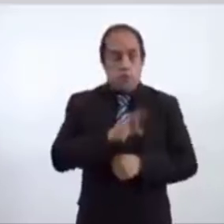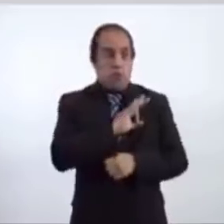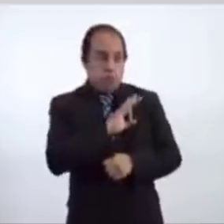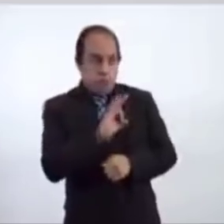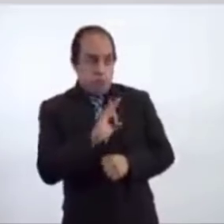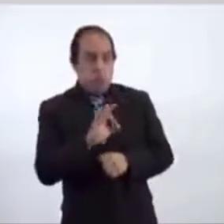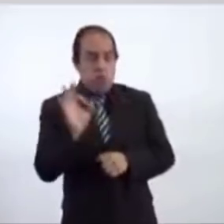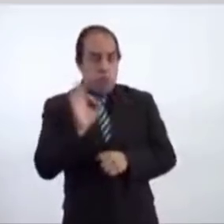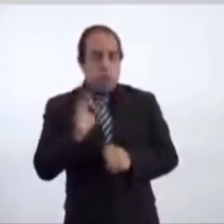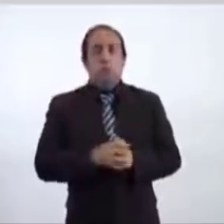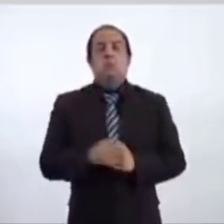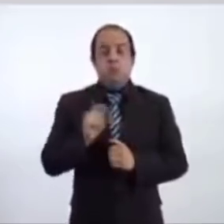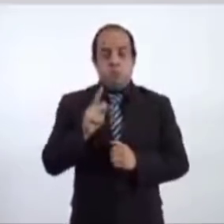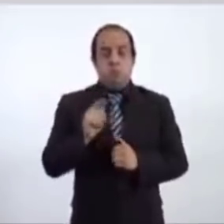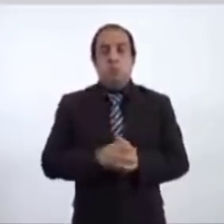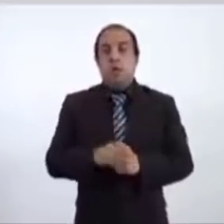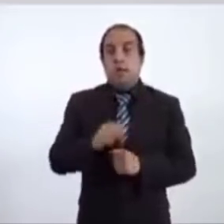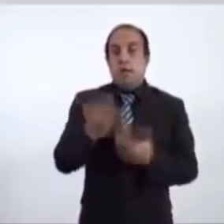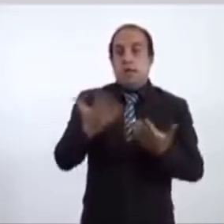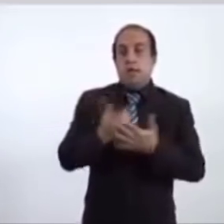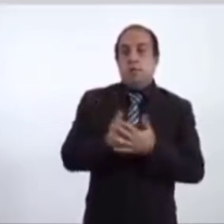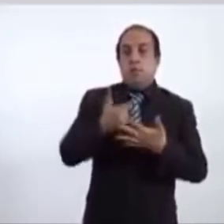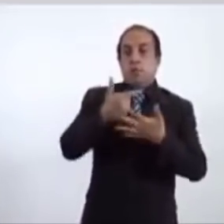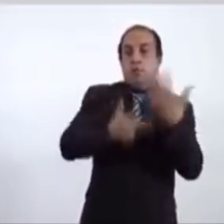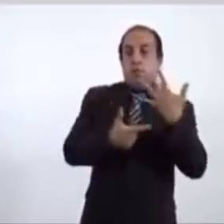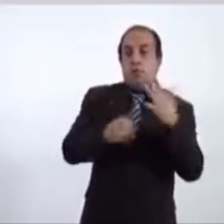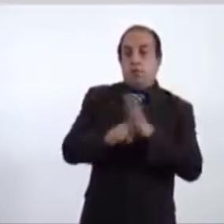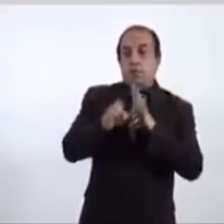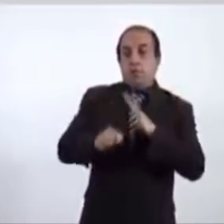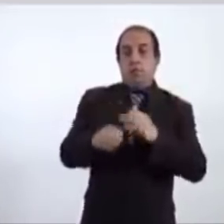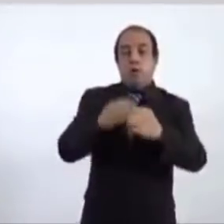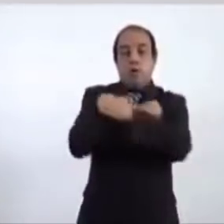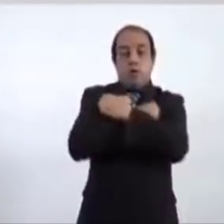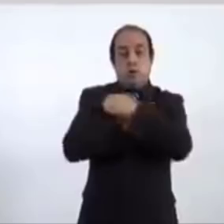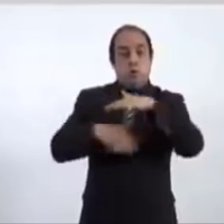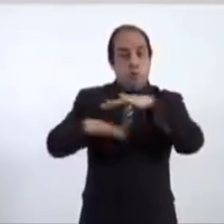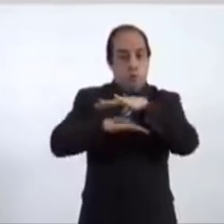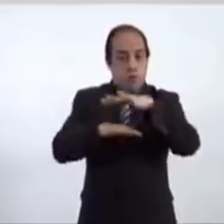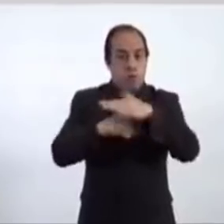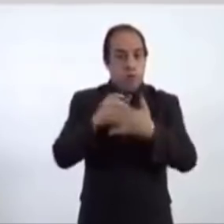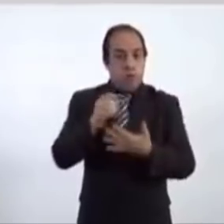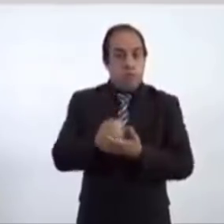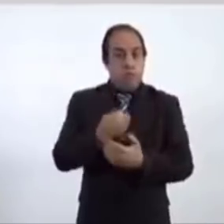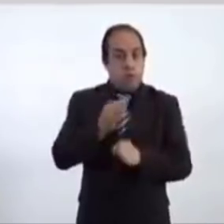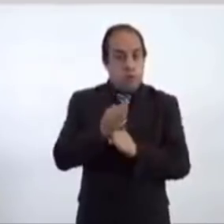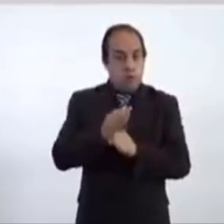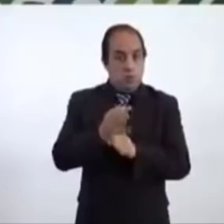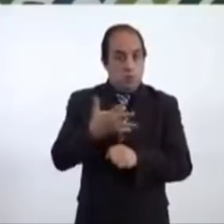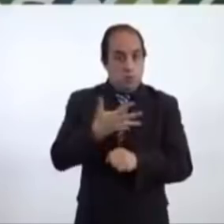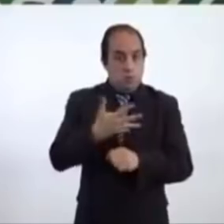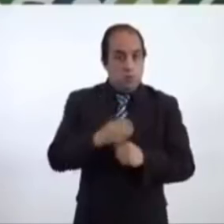Sí, estamos haciendo el censo, por ejemplo, educación básica nada más. Hasta ahora creo que son